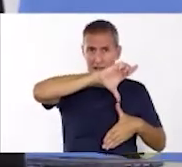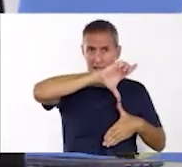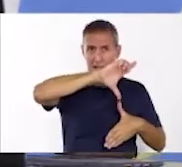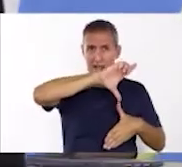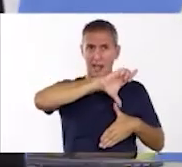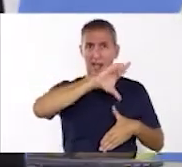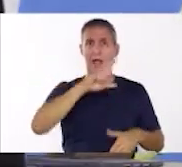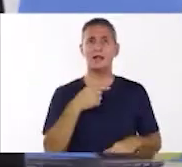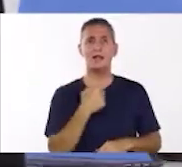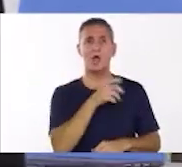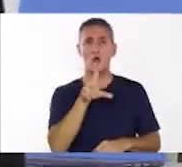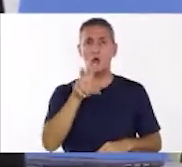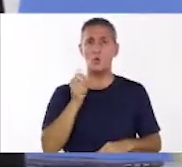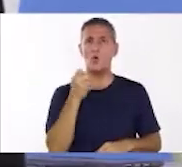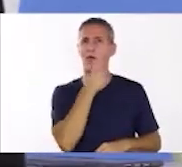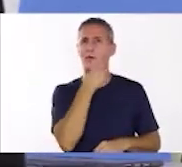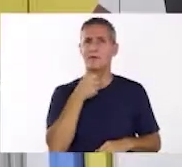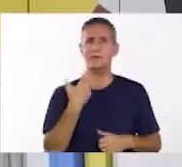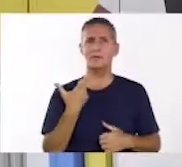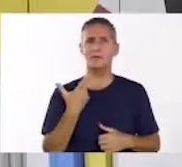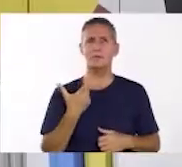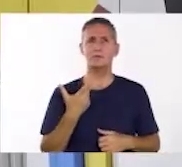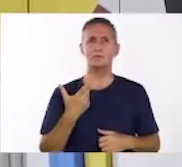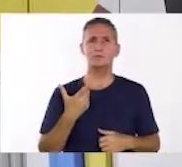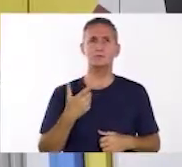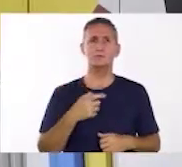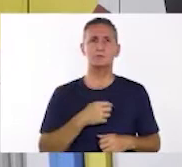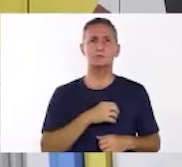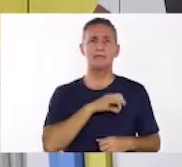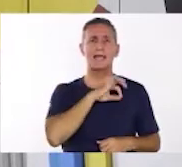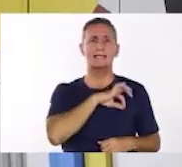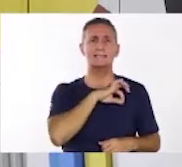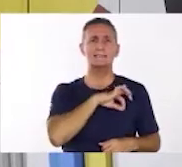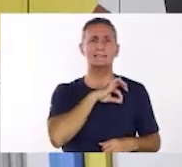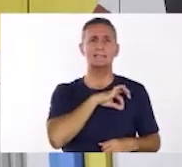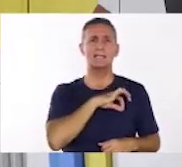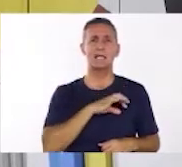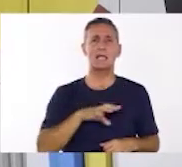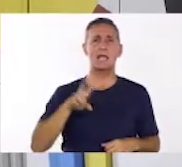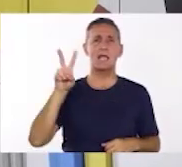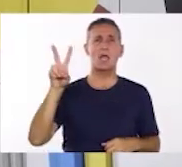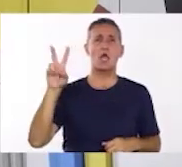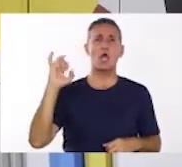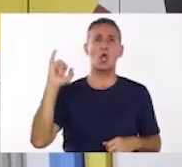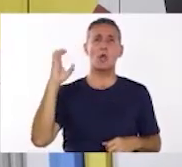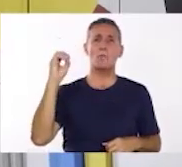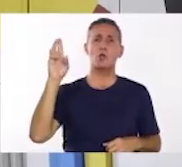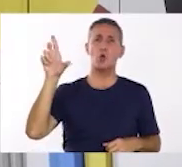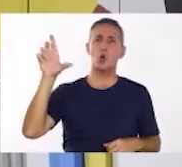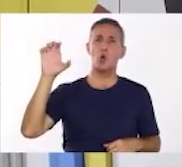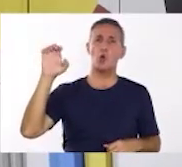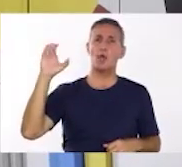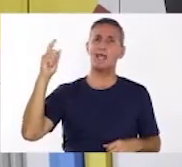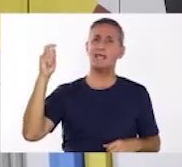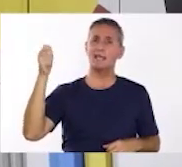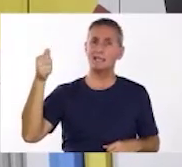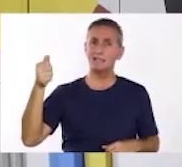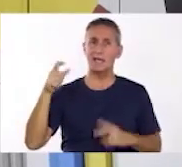latinoamericana. Entre ellos tenemos a los chilenos Violeta Parra y Víctor